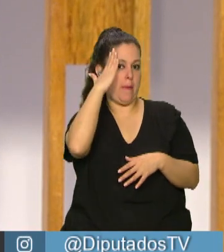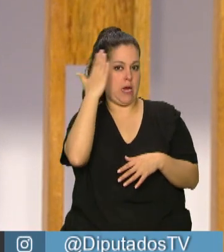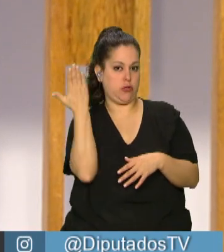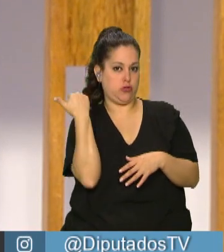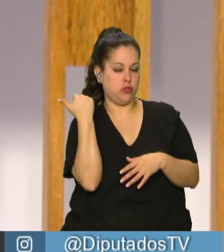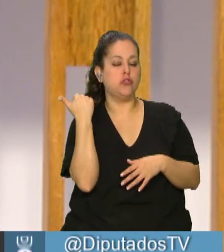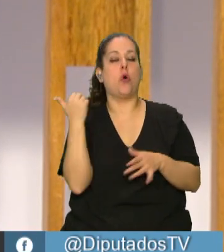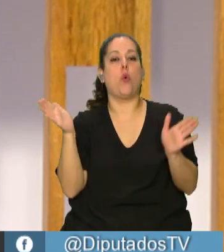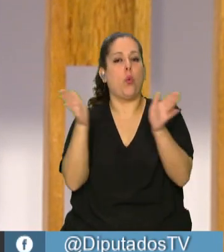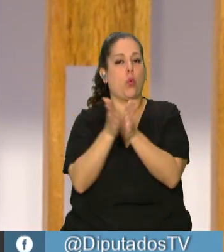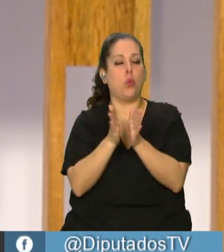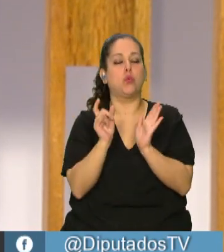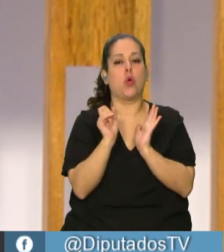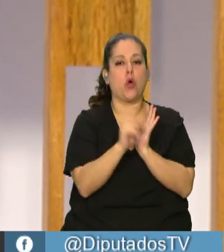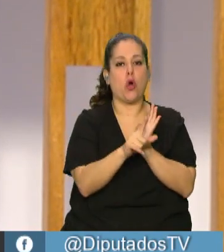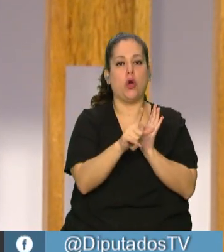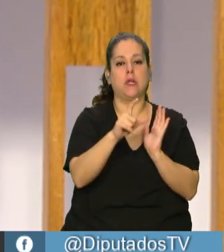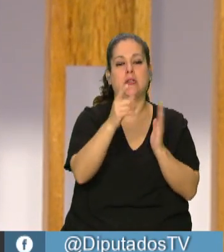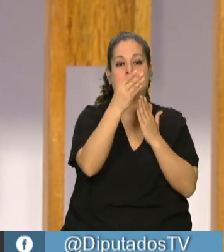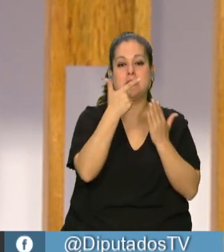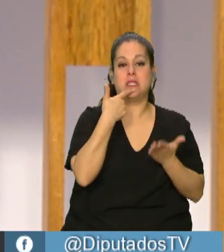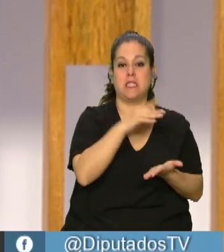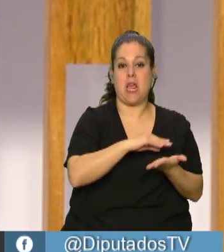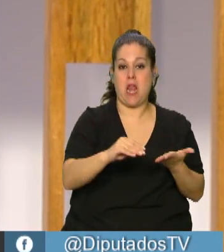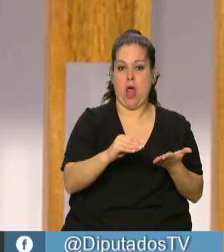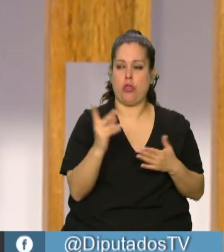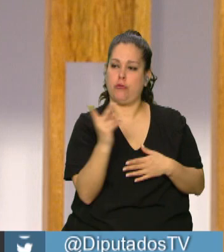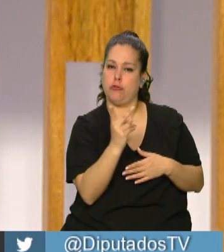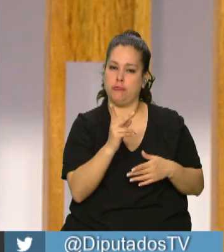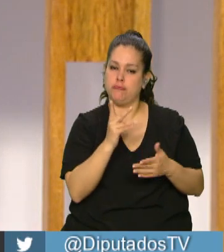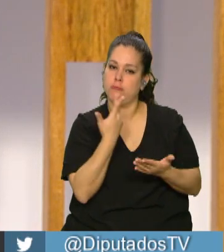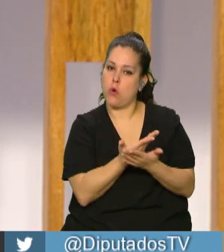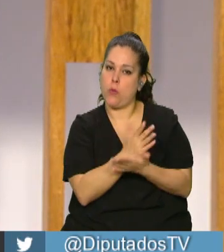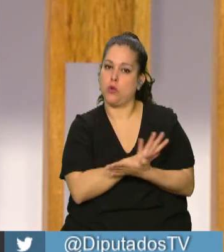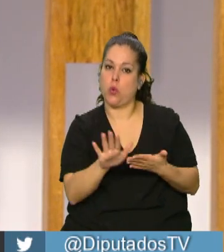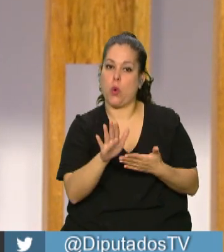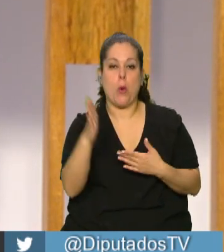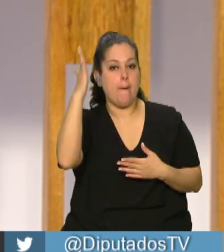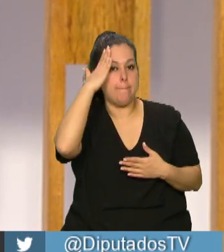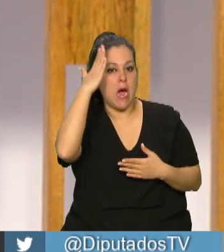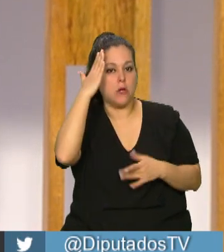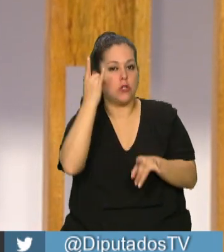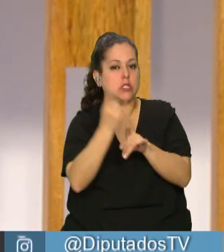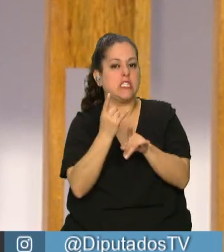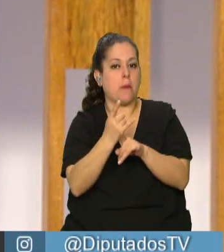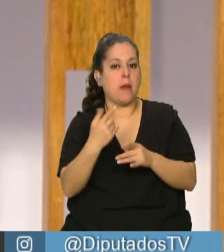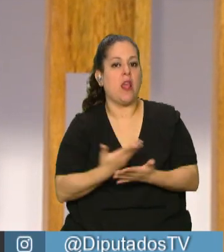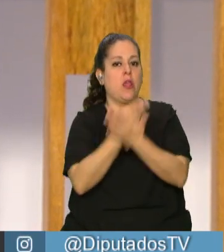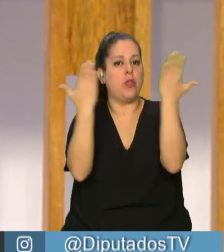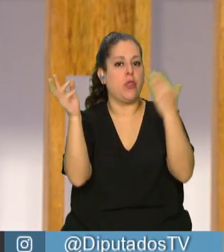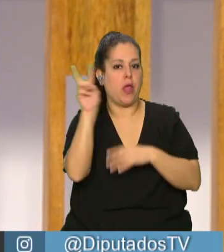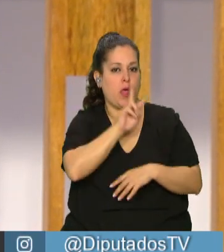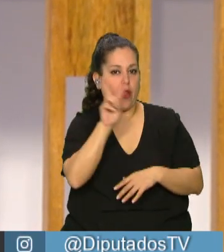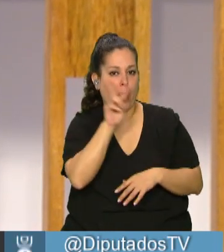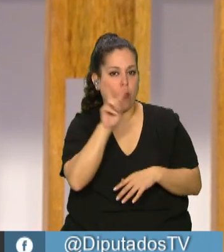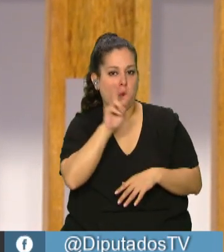institucionalizamos junto al Senado una propuesta nueva que es en el mes de marzo los festejos por el Día de la Mujer, y